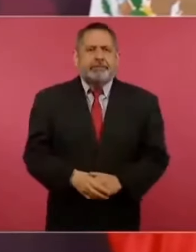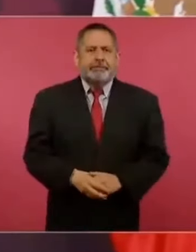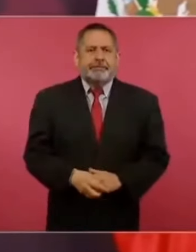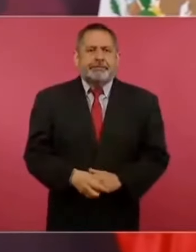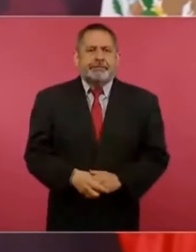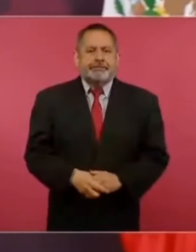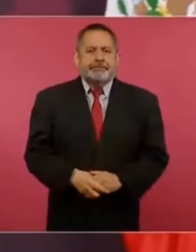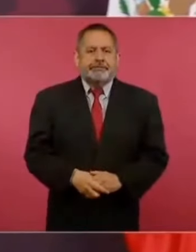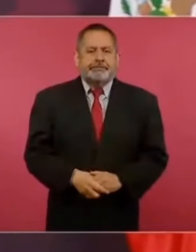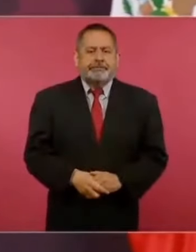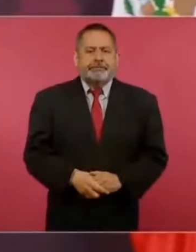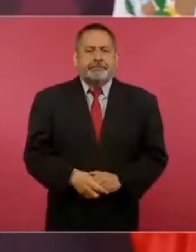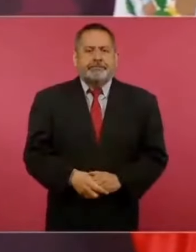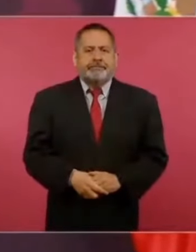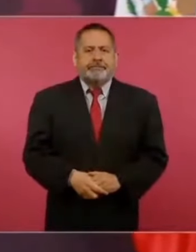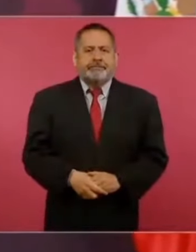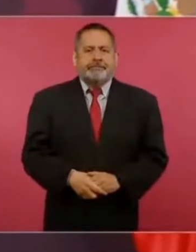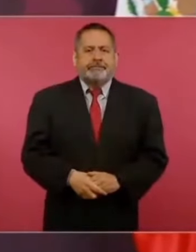Bien.